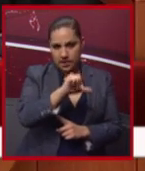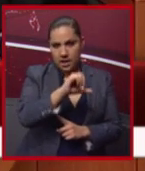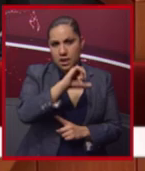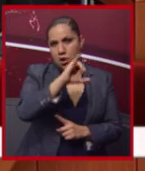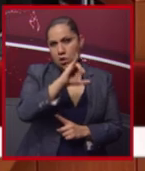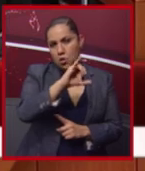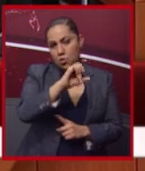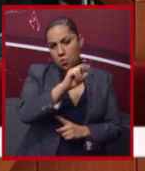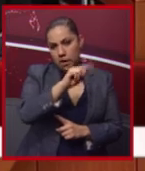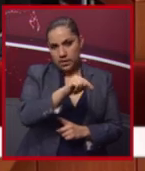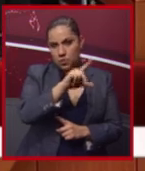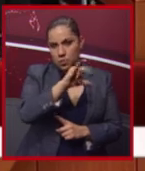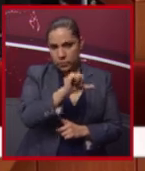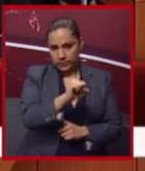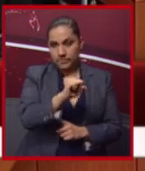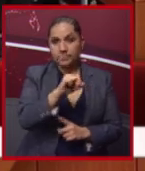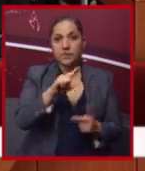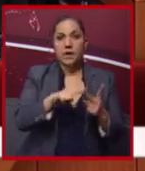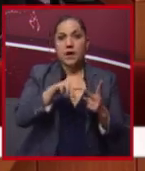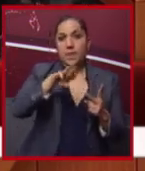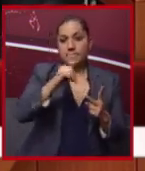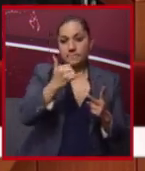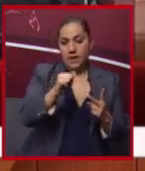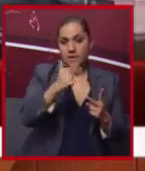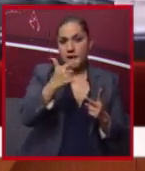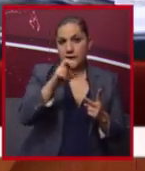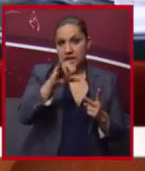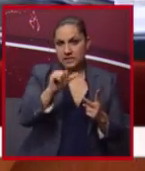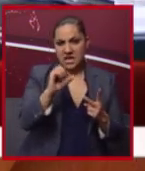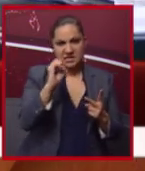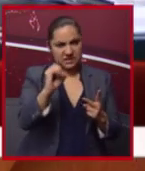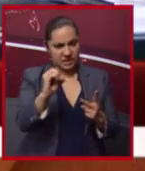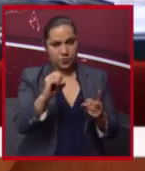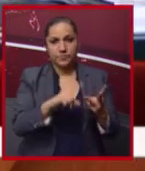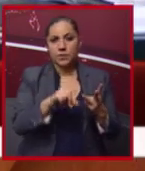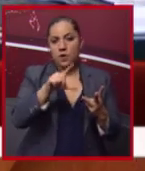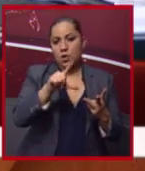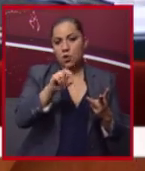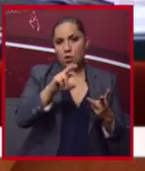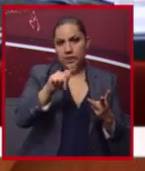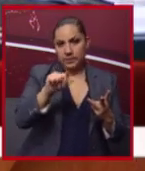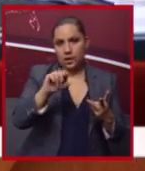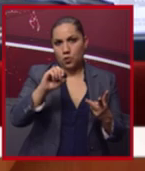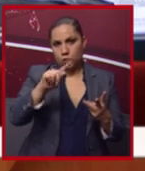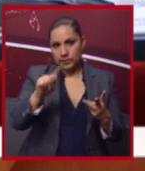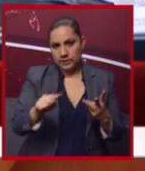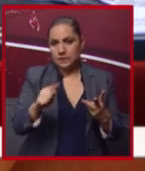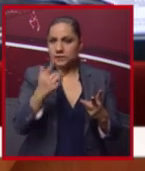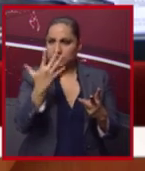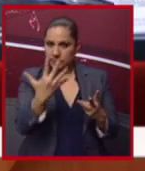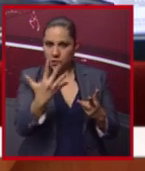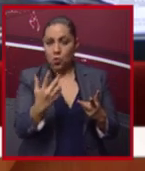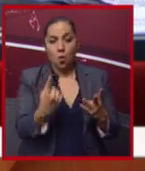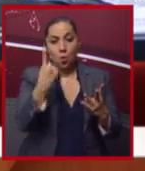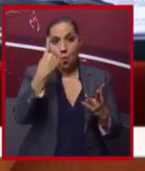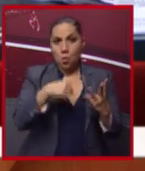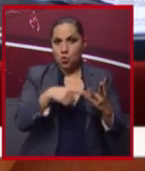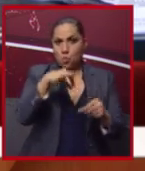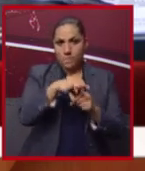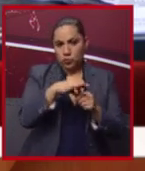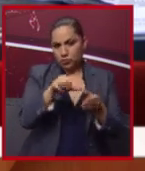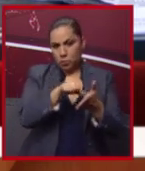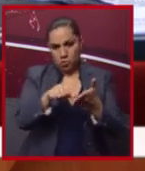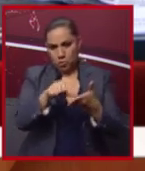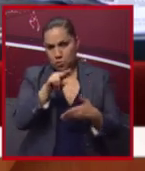González Alcántara Carrancá, 0 votos para Celia Maya García y 5 para Loreto Ortiz Alf, 1 voto nulo y 4 en